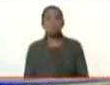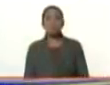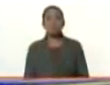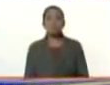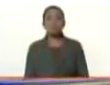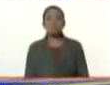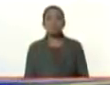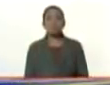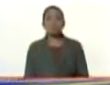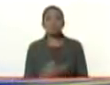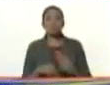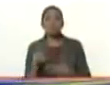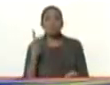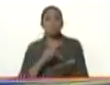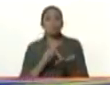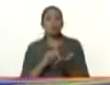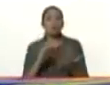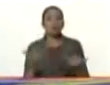Voy para allá.